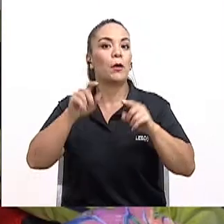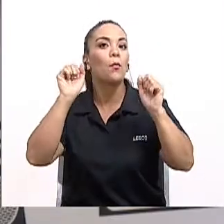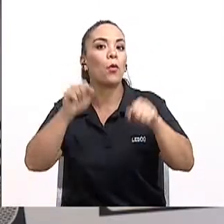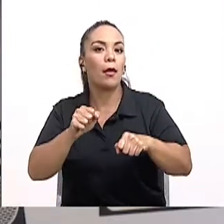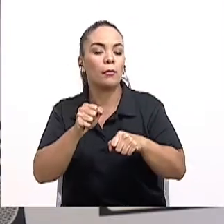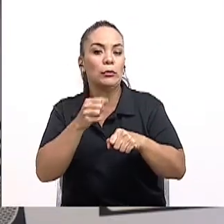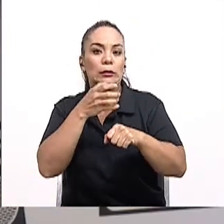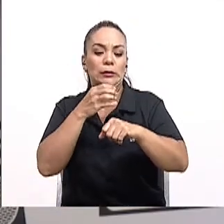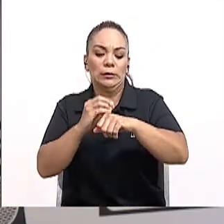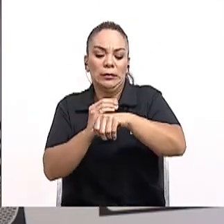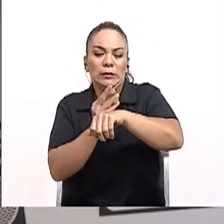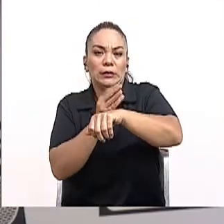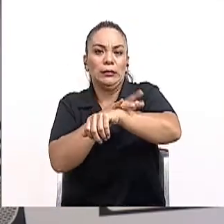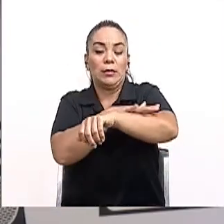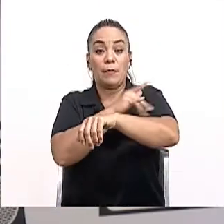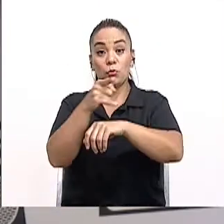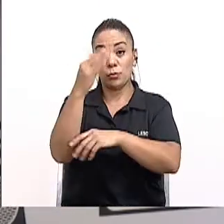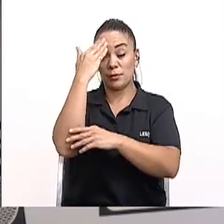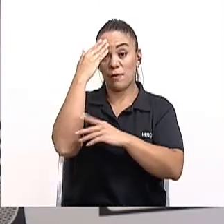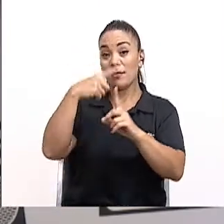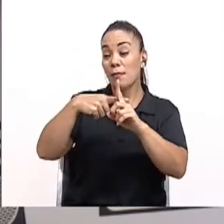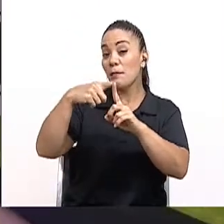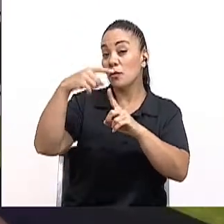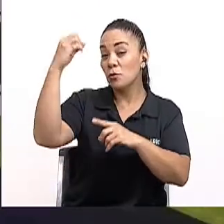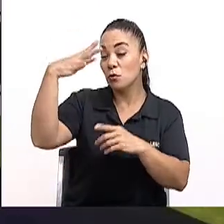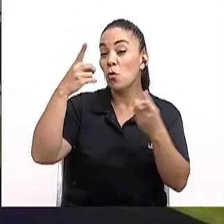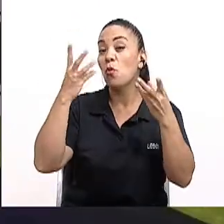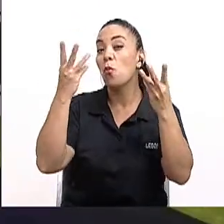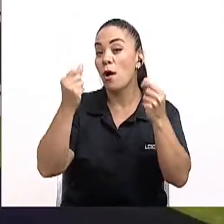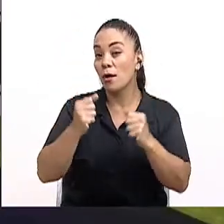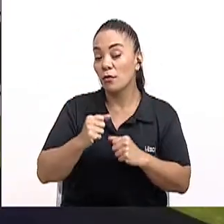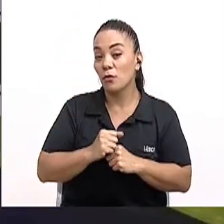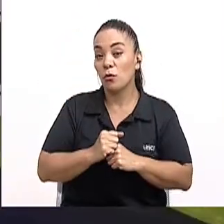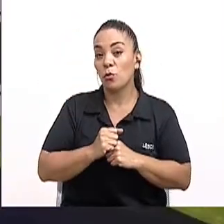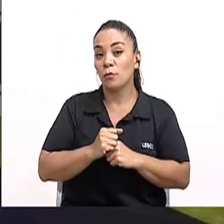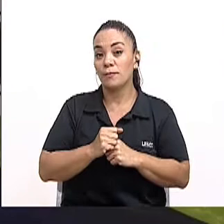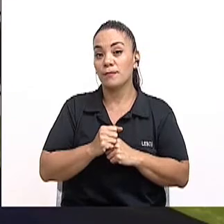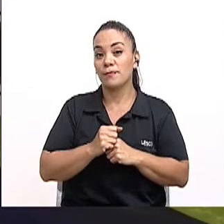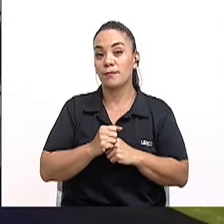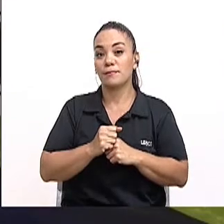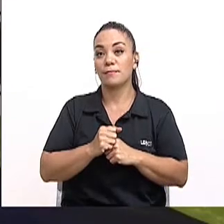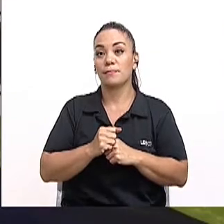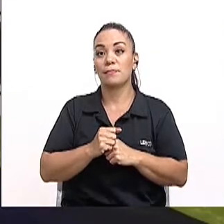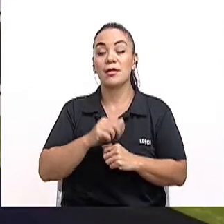serio. ¿Ustedes saben cuál es la temperatura del sol? Es de